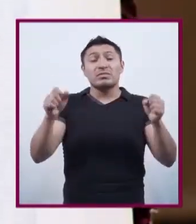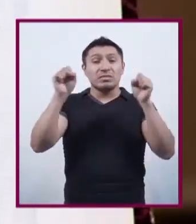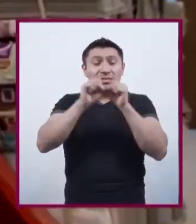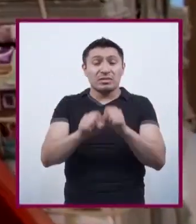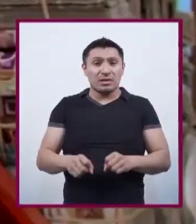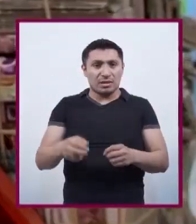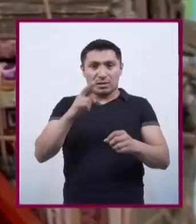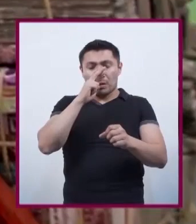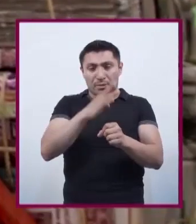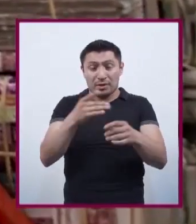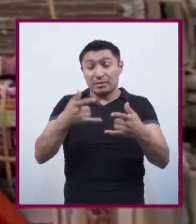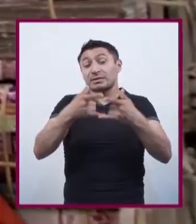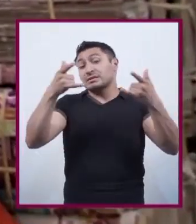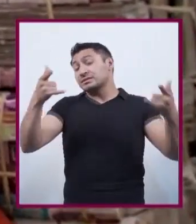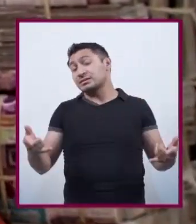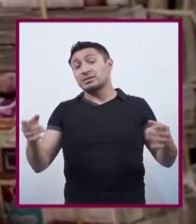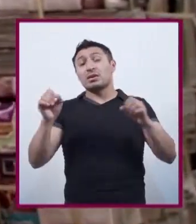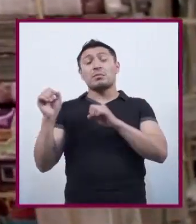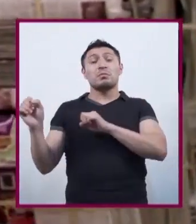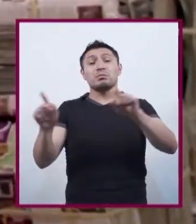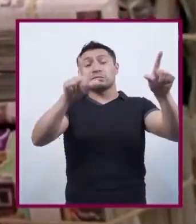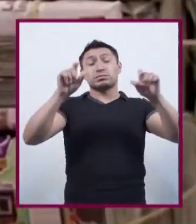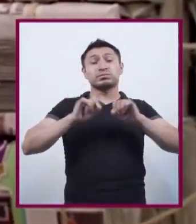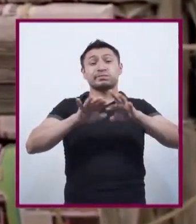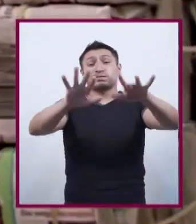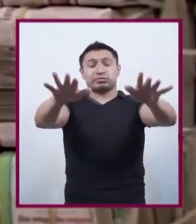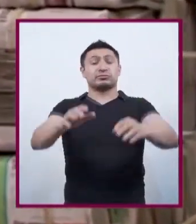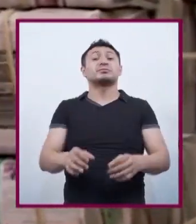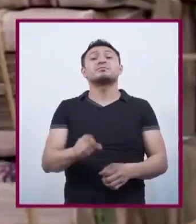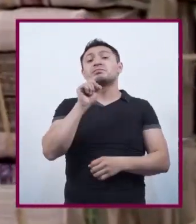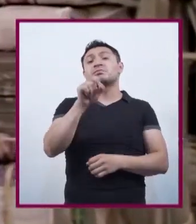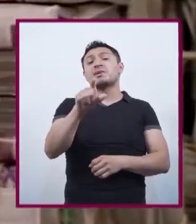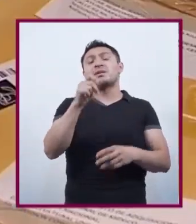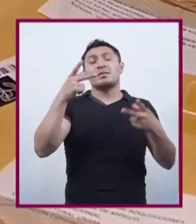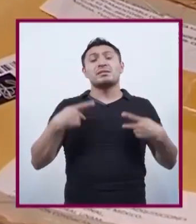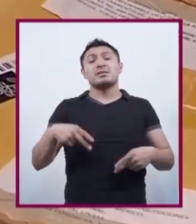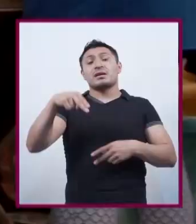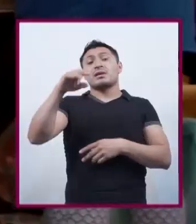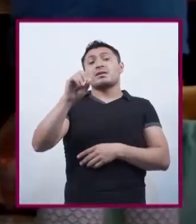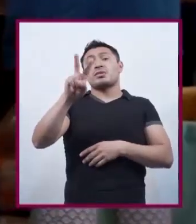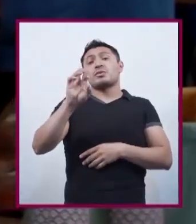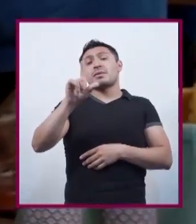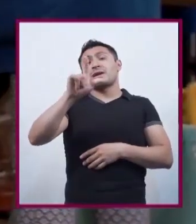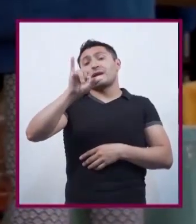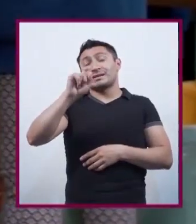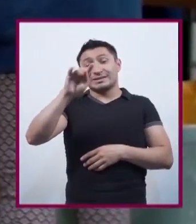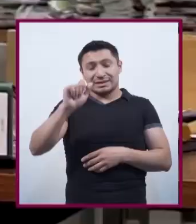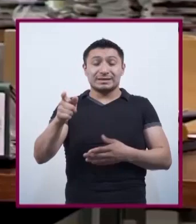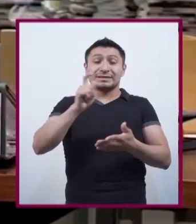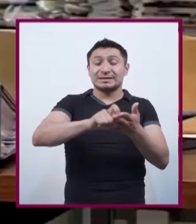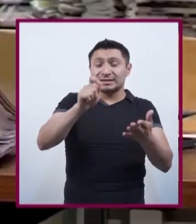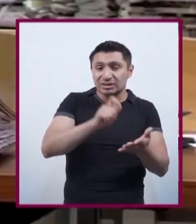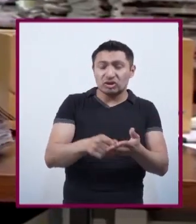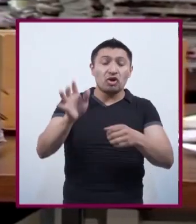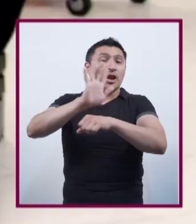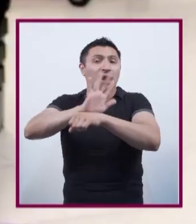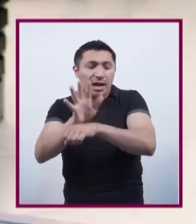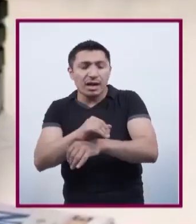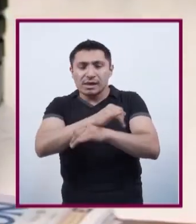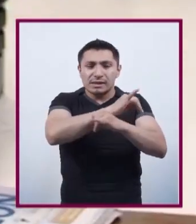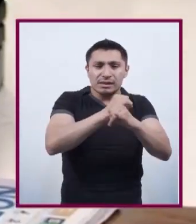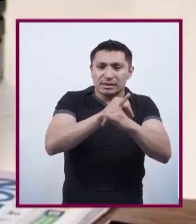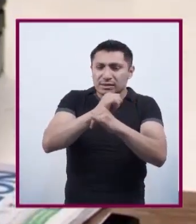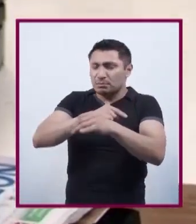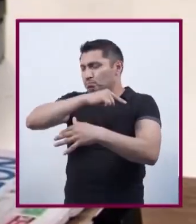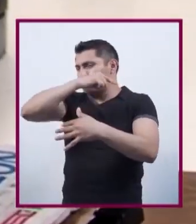la historia y divulgarla. No solo ellos, las y los novelistas, escritores, cineastas e investigadores de